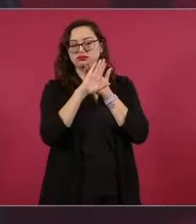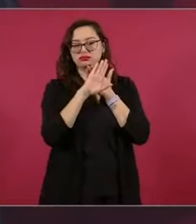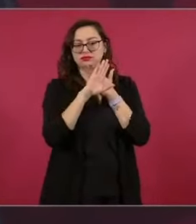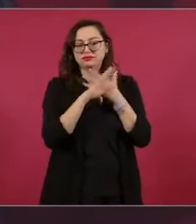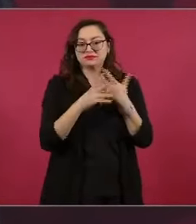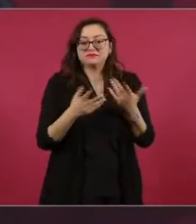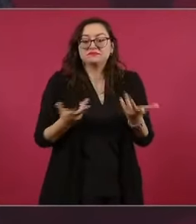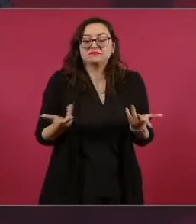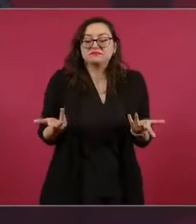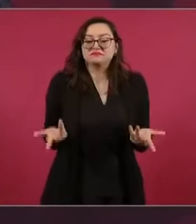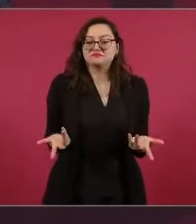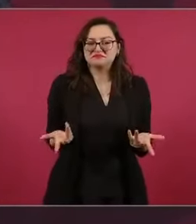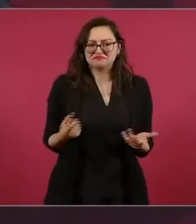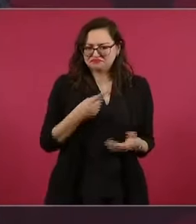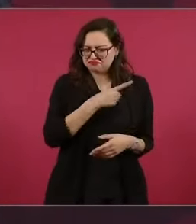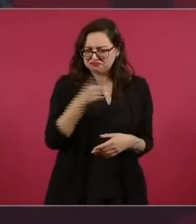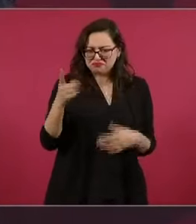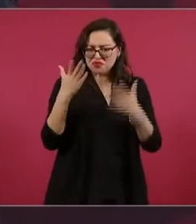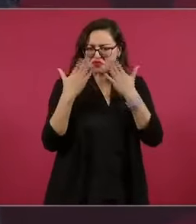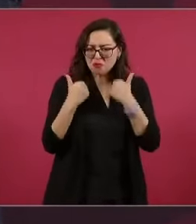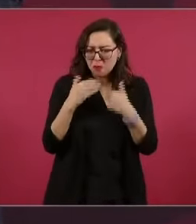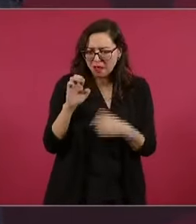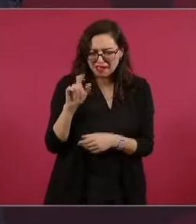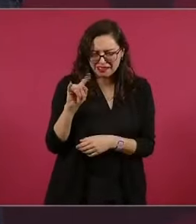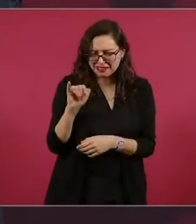Bueno, ¿y dónde está la ética